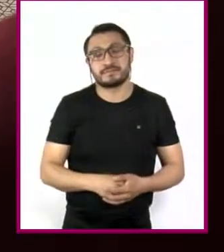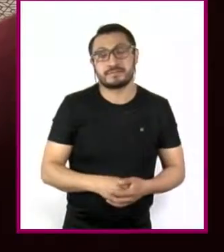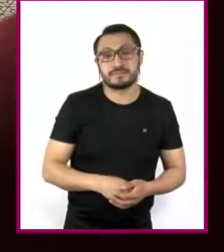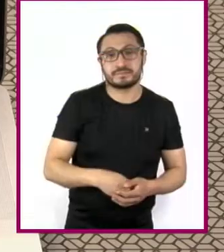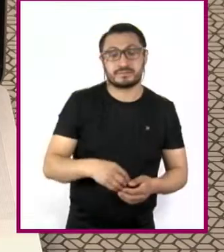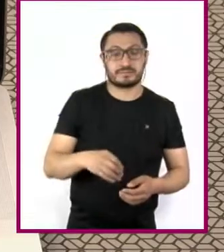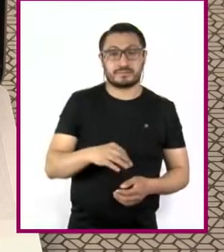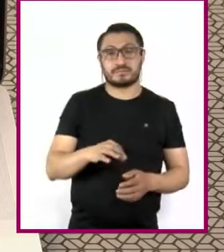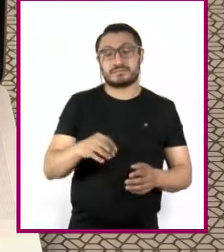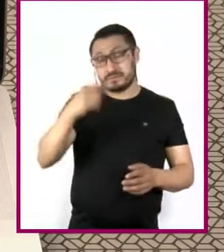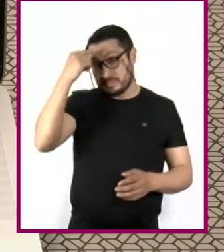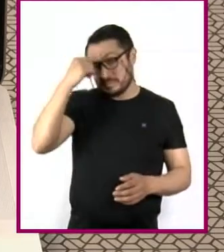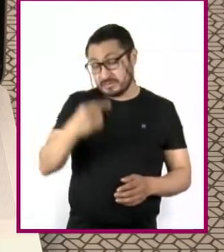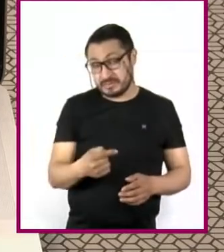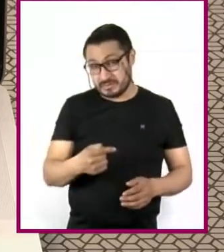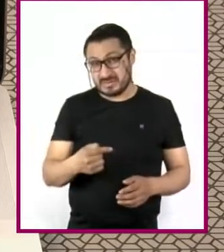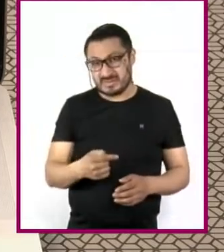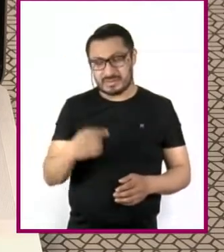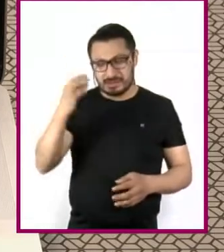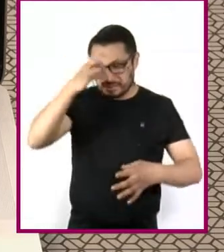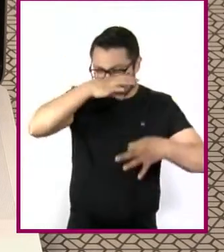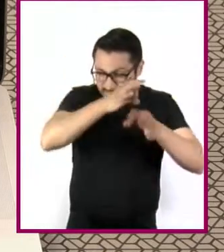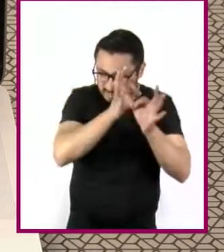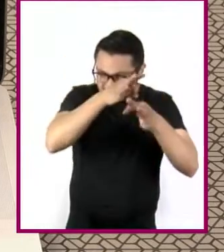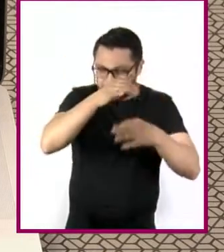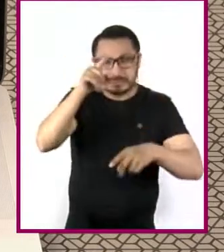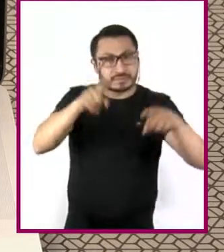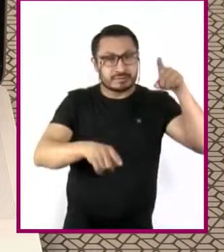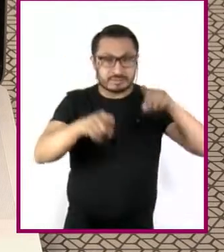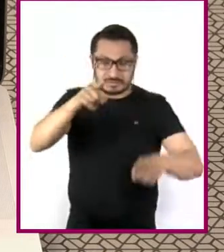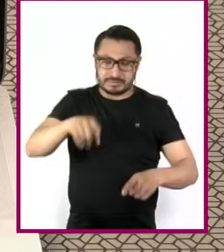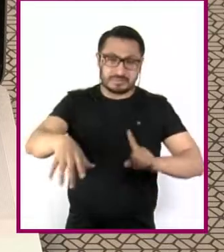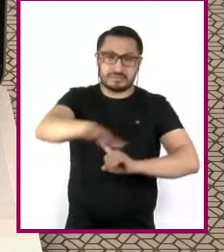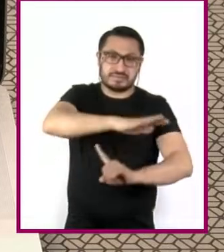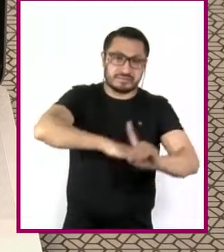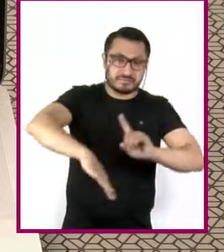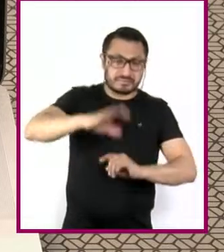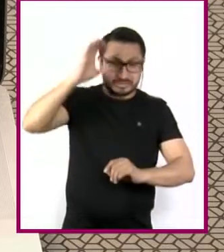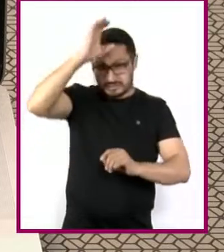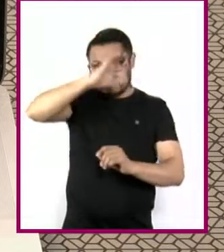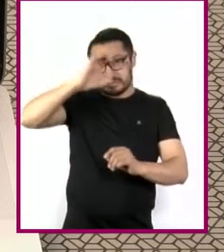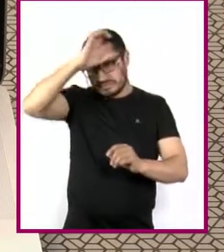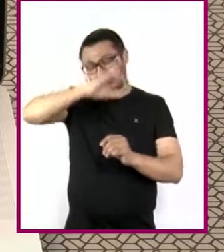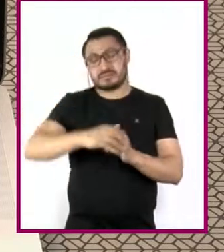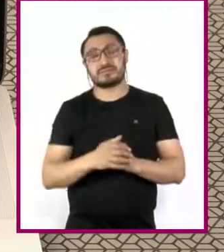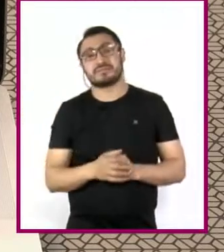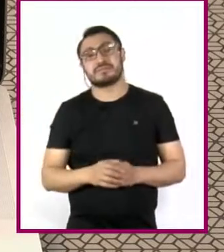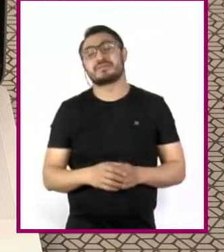para poder analizarse en múltiples campos de la ciencia. Es un